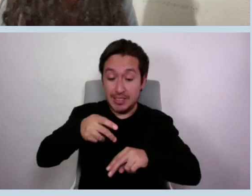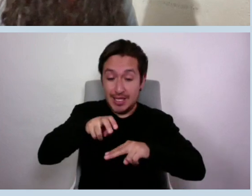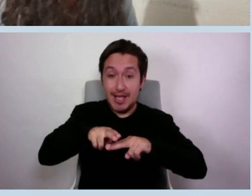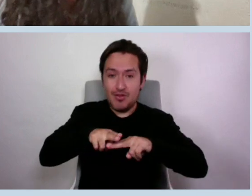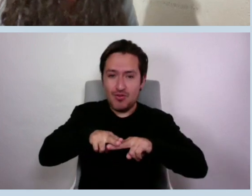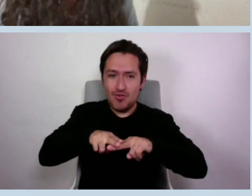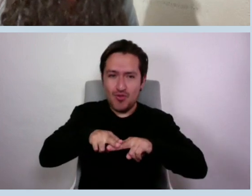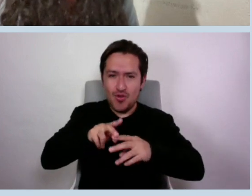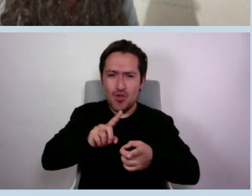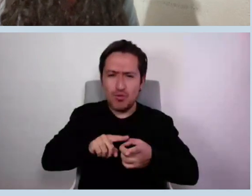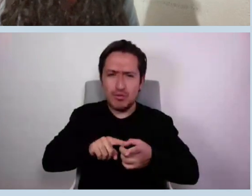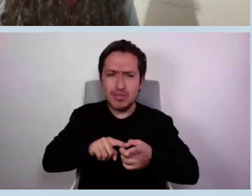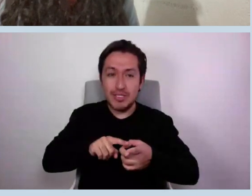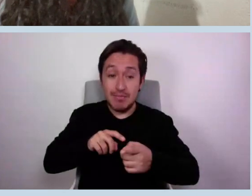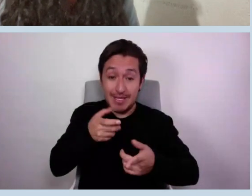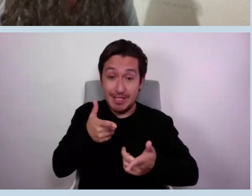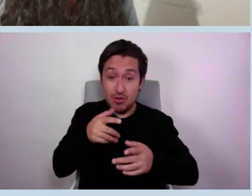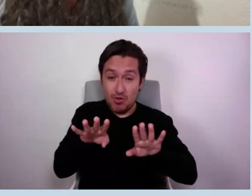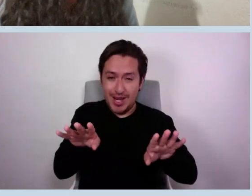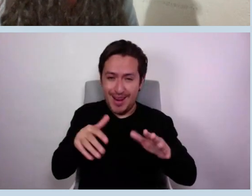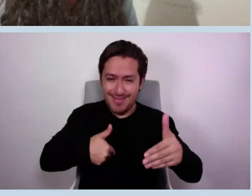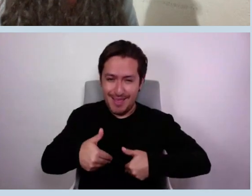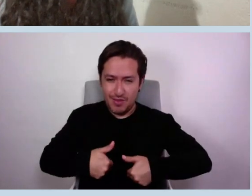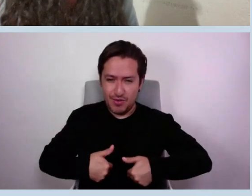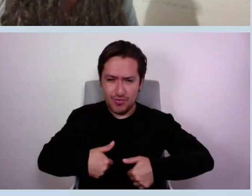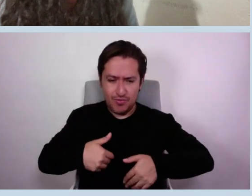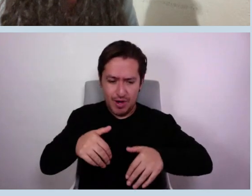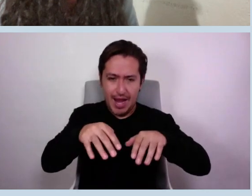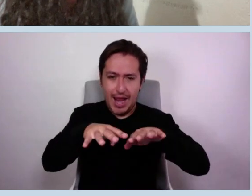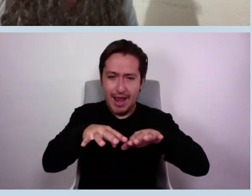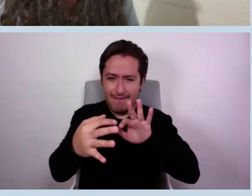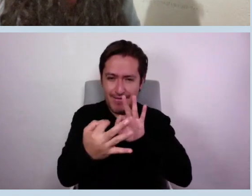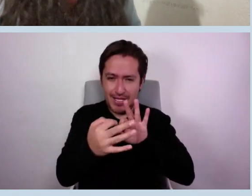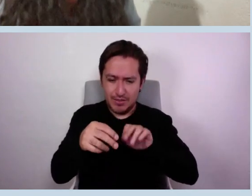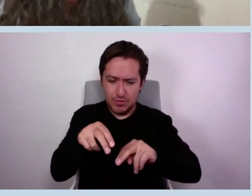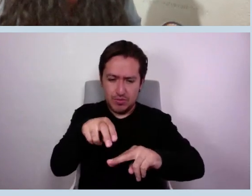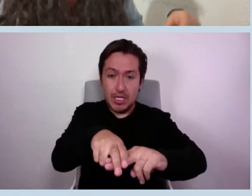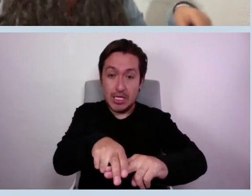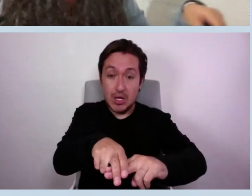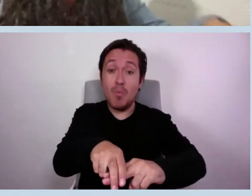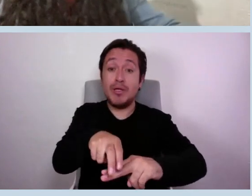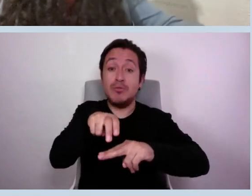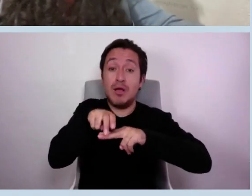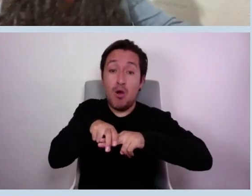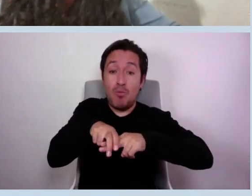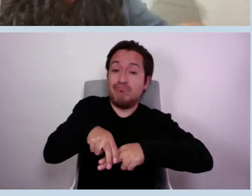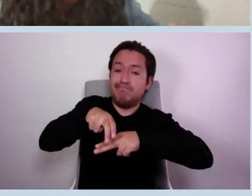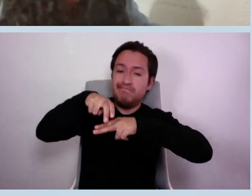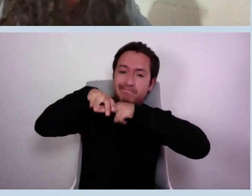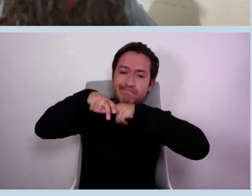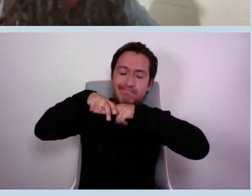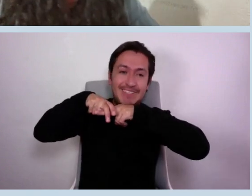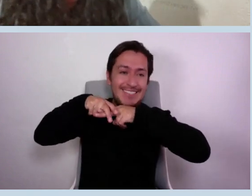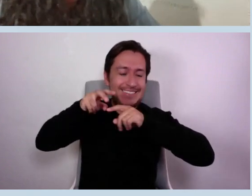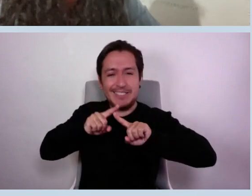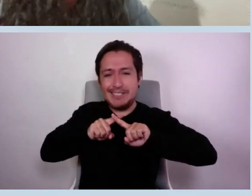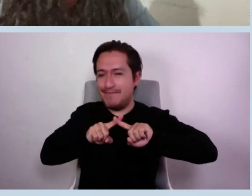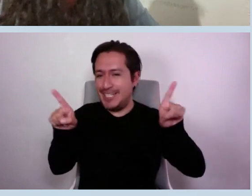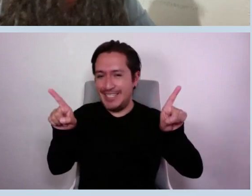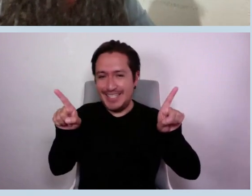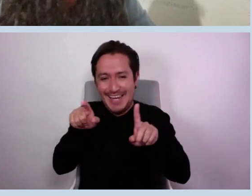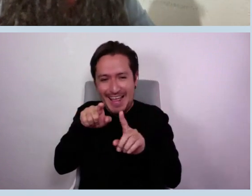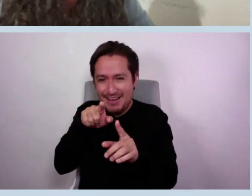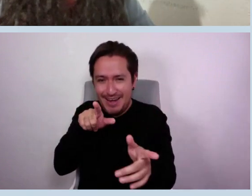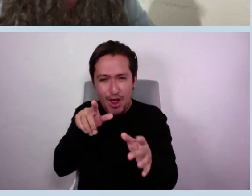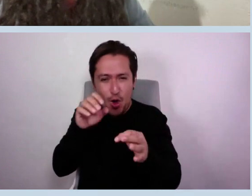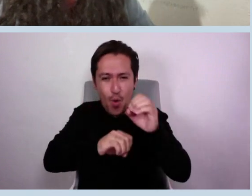voy a mirar de una manera distinta el el hecho escénico entonces creo que eh esta